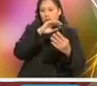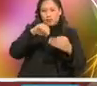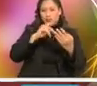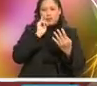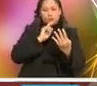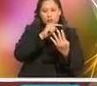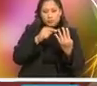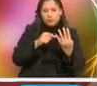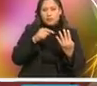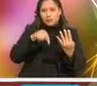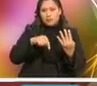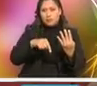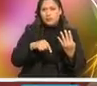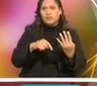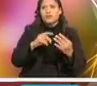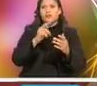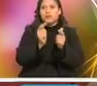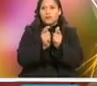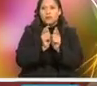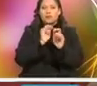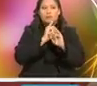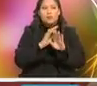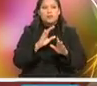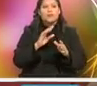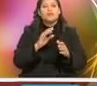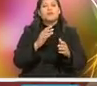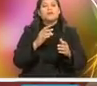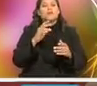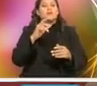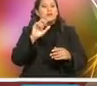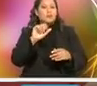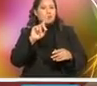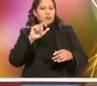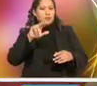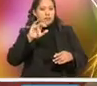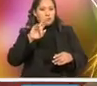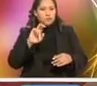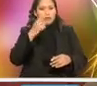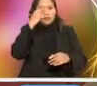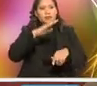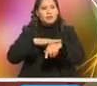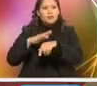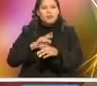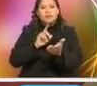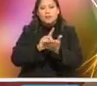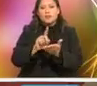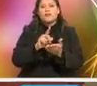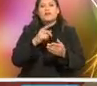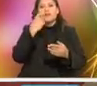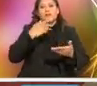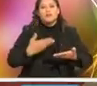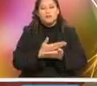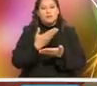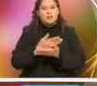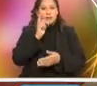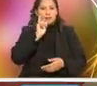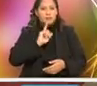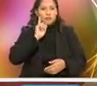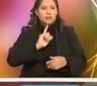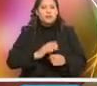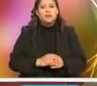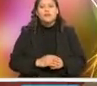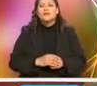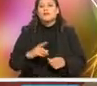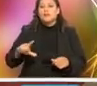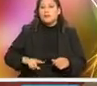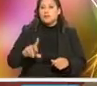esta intervención, el Grupo de Información y Reproducción elegida GIRE, para promover también los derechos reproductivos de las mujeres, algo que al gobierno de